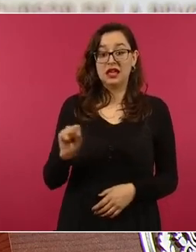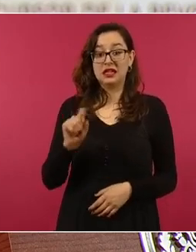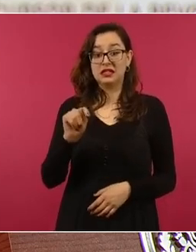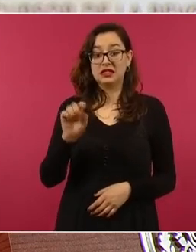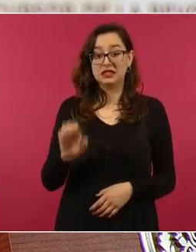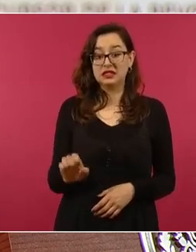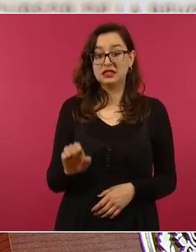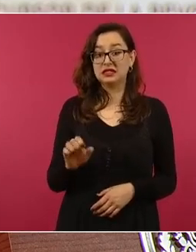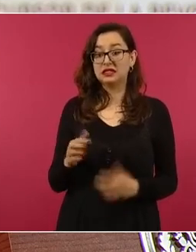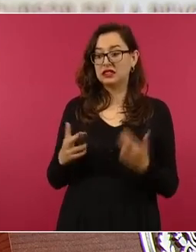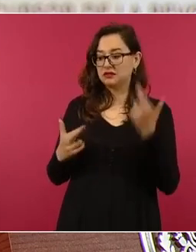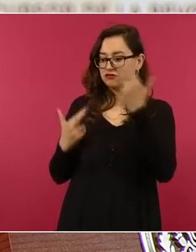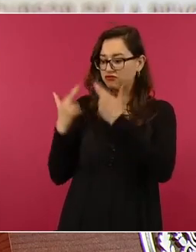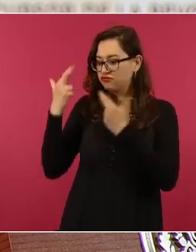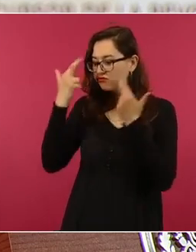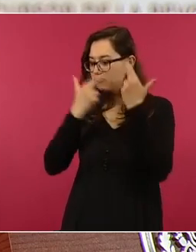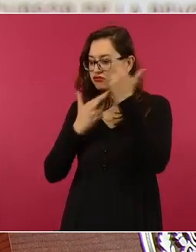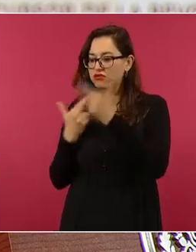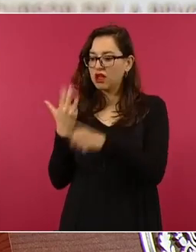de protesta,